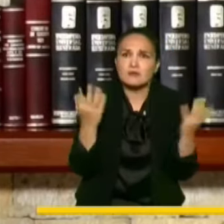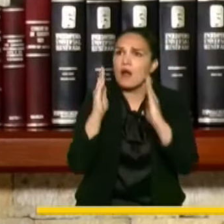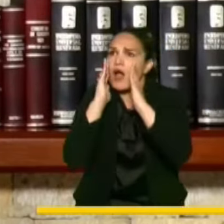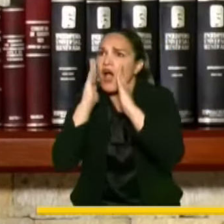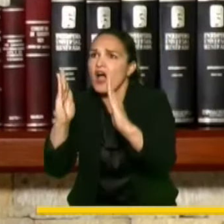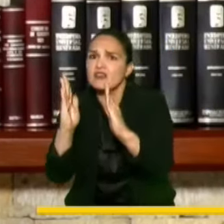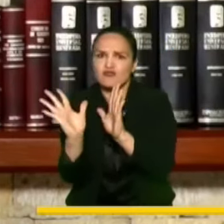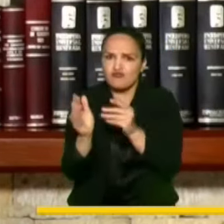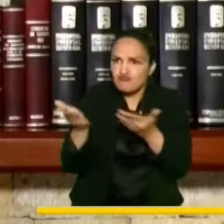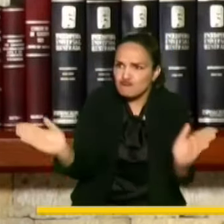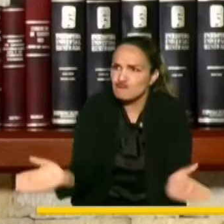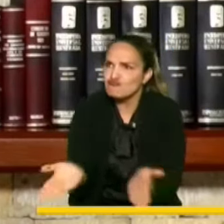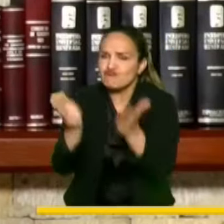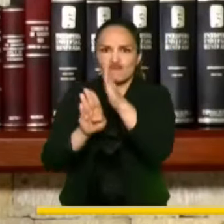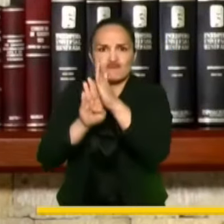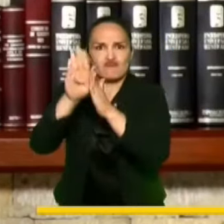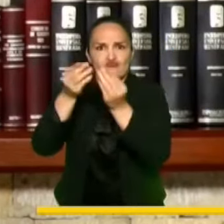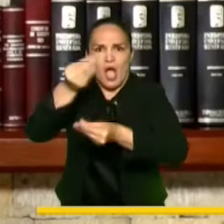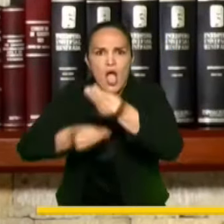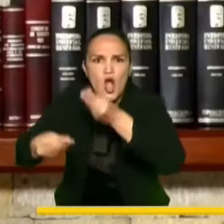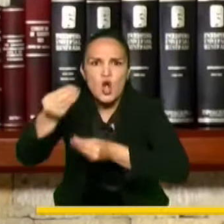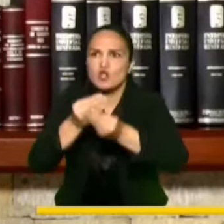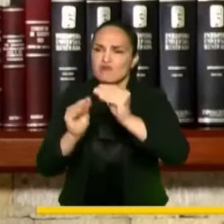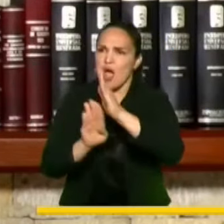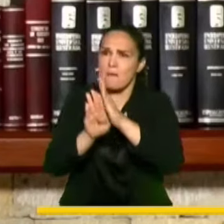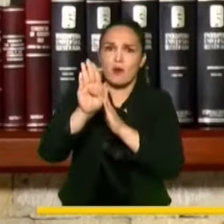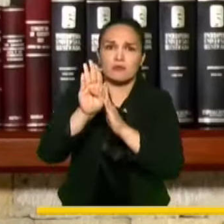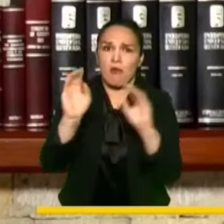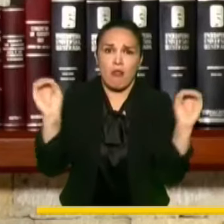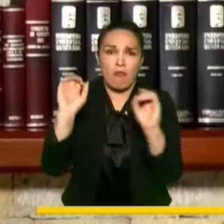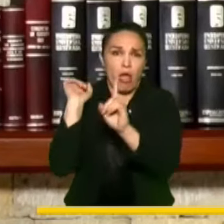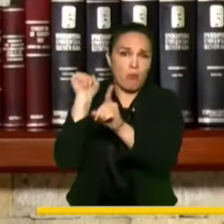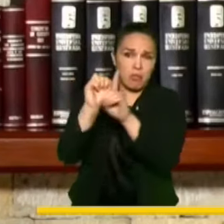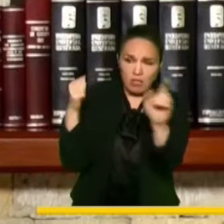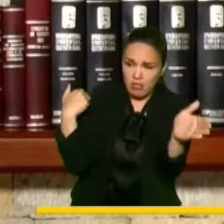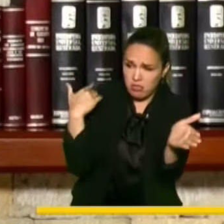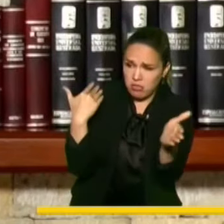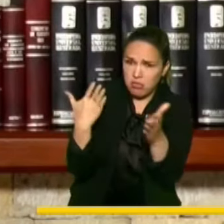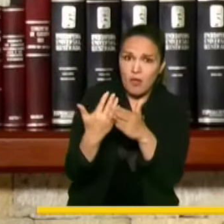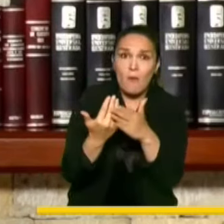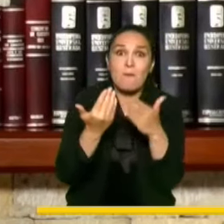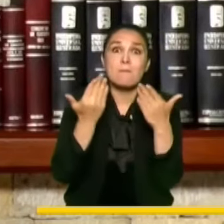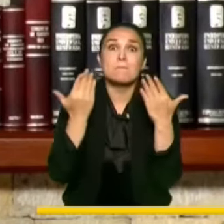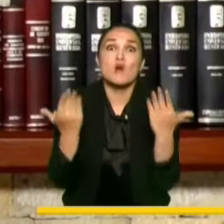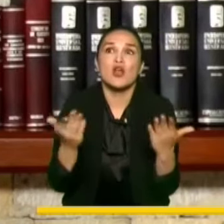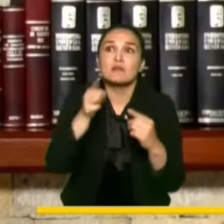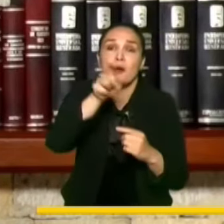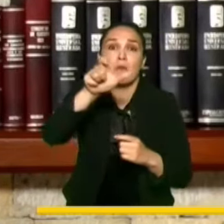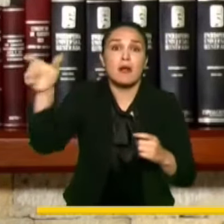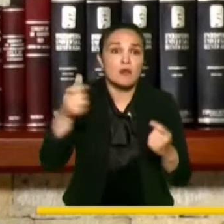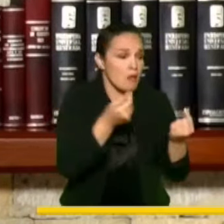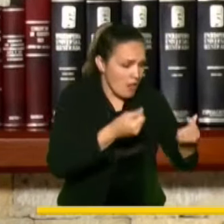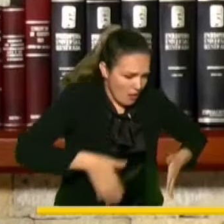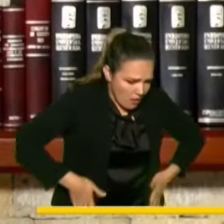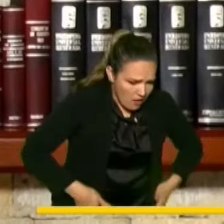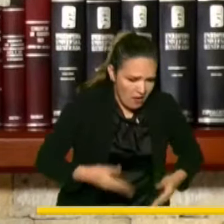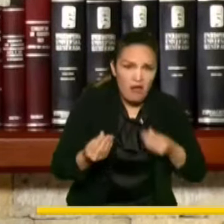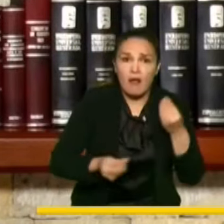procesos económicos de progreso. Por eso las economías ilícitas son su alternativa y con